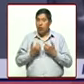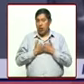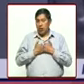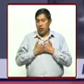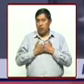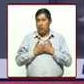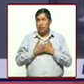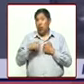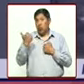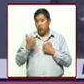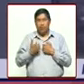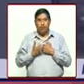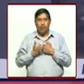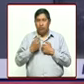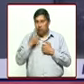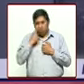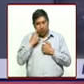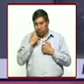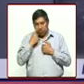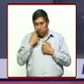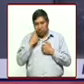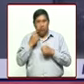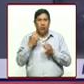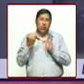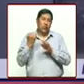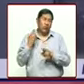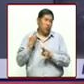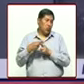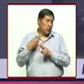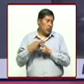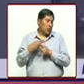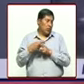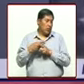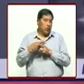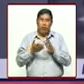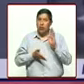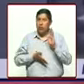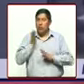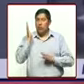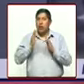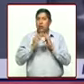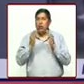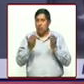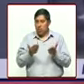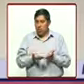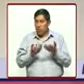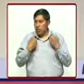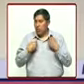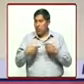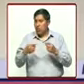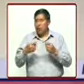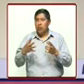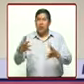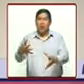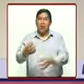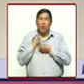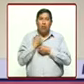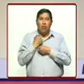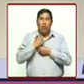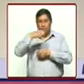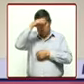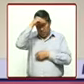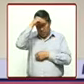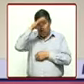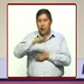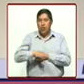pareja, la cual se desconoce su identidad. Se van al colegio, se dirigen y lo sustraen al